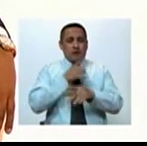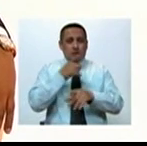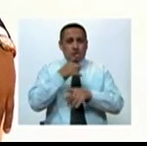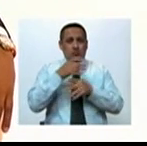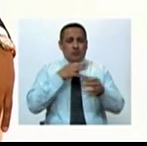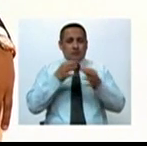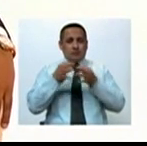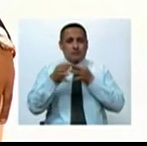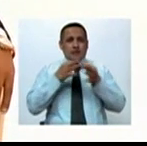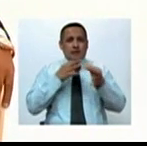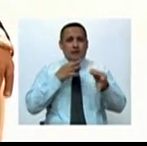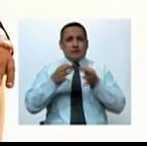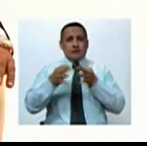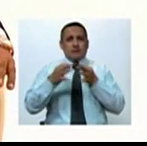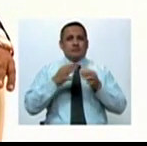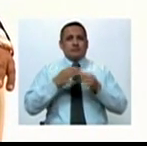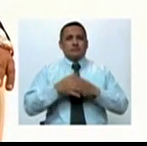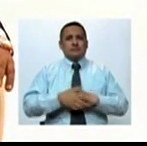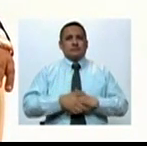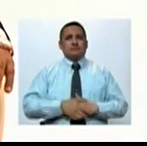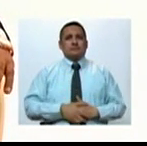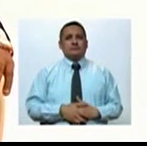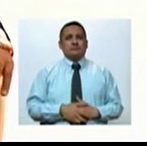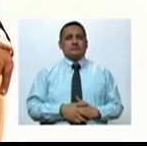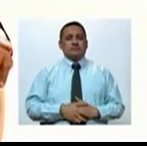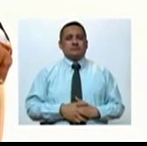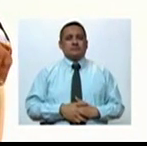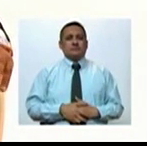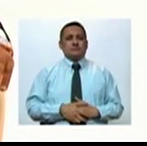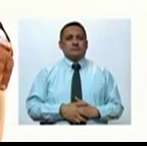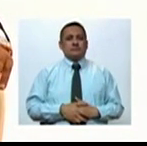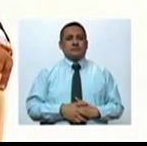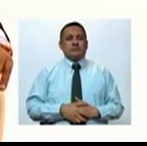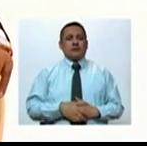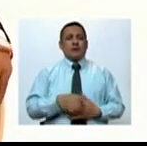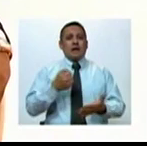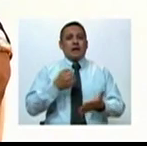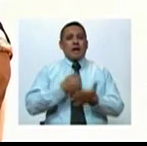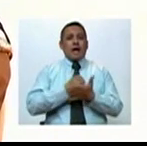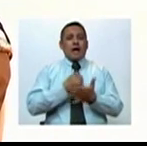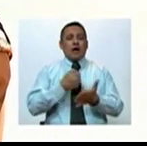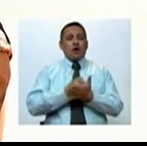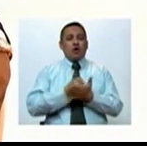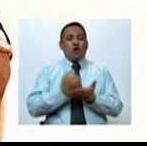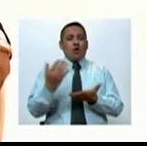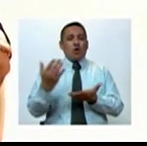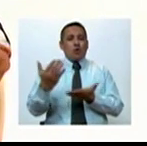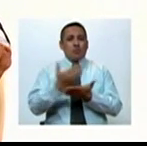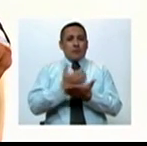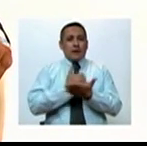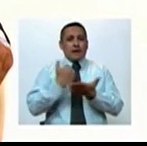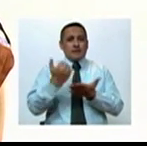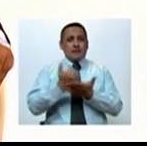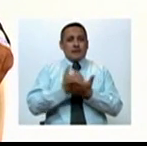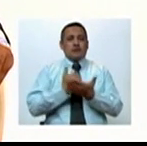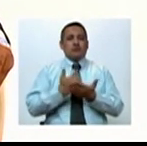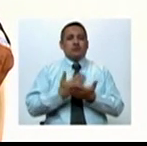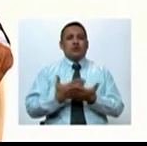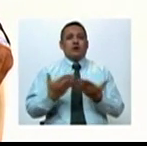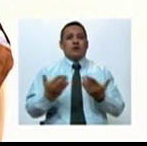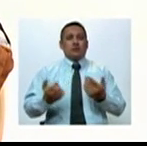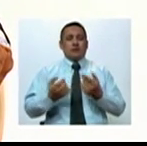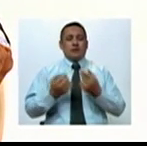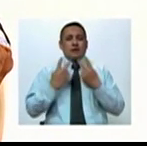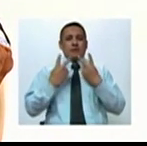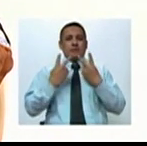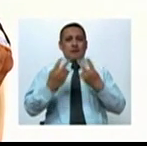has señalado, la cobranza coactiva es el instrumento que